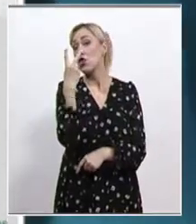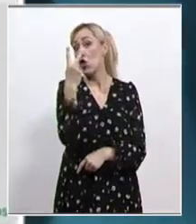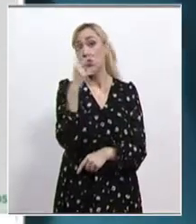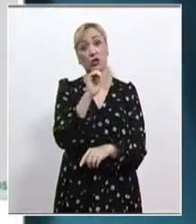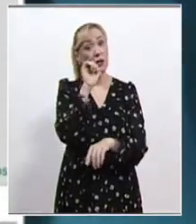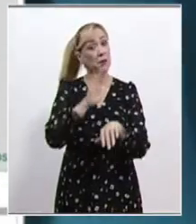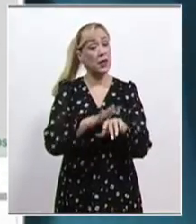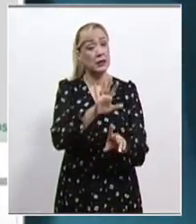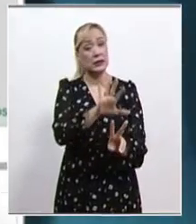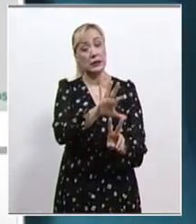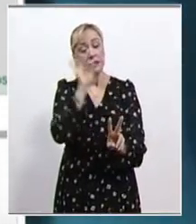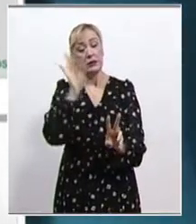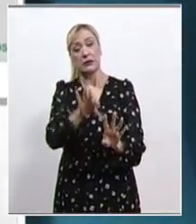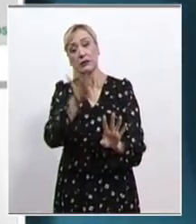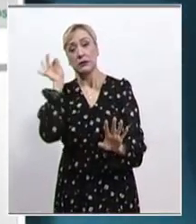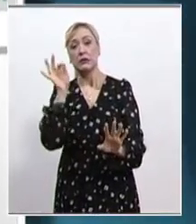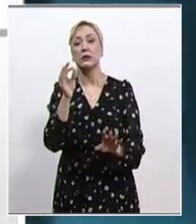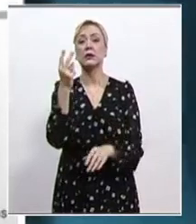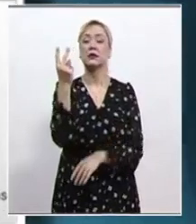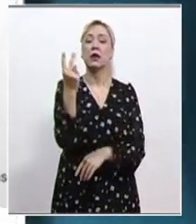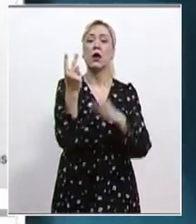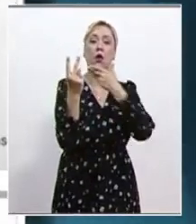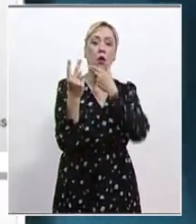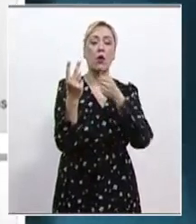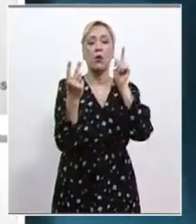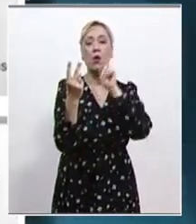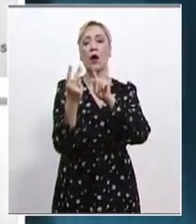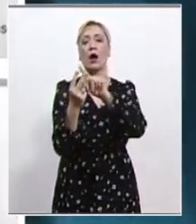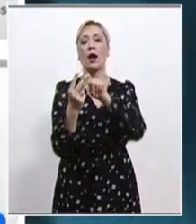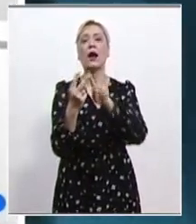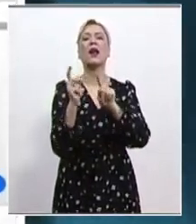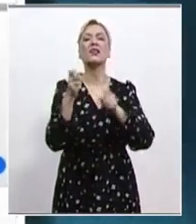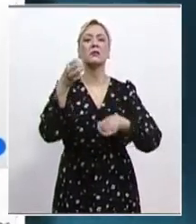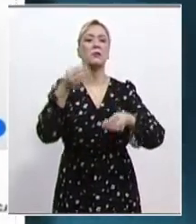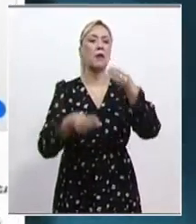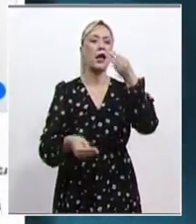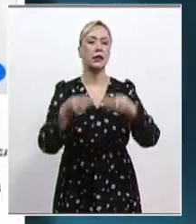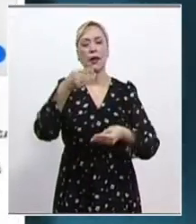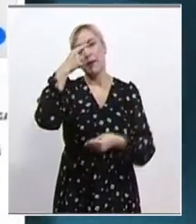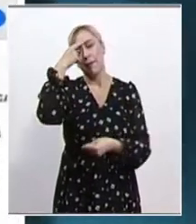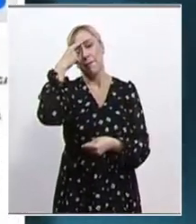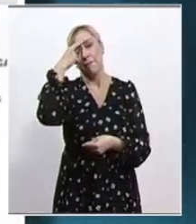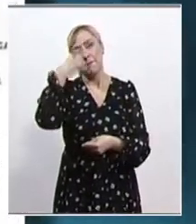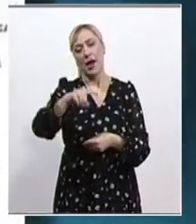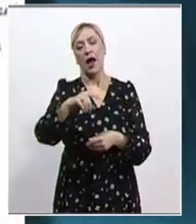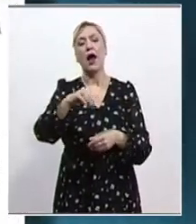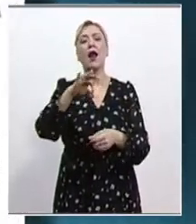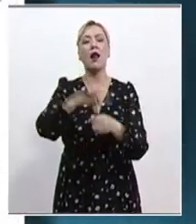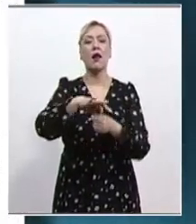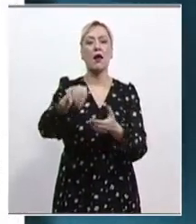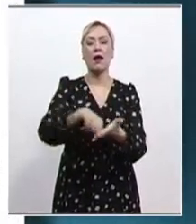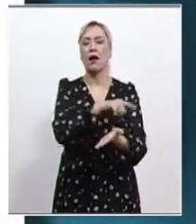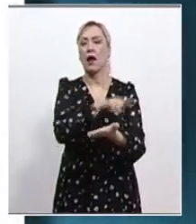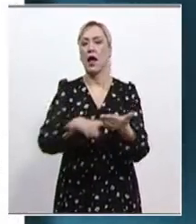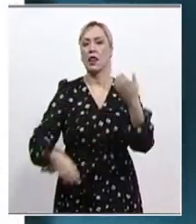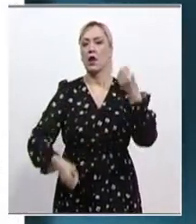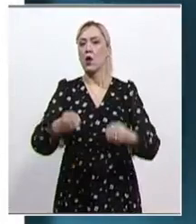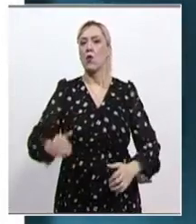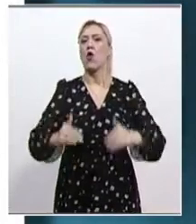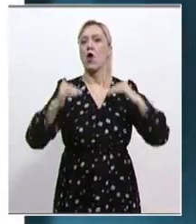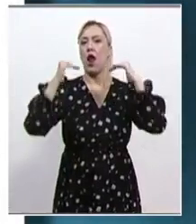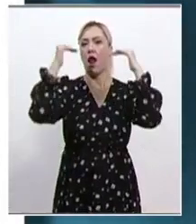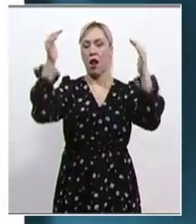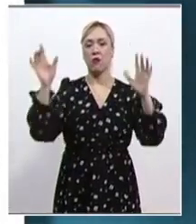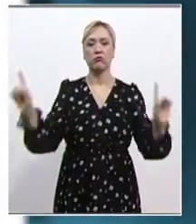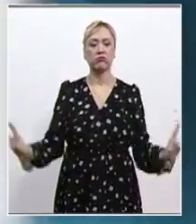Senado para que designe a una magistrada y a un magistrado de la Sala Superior del Tribunal Electoral. Una vez que concluya